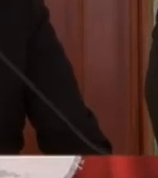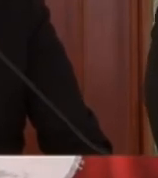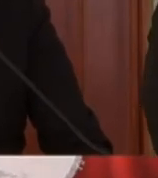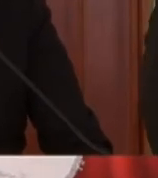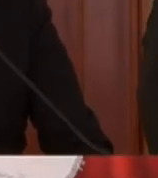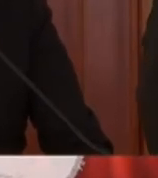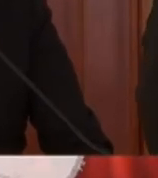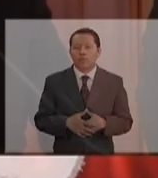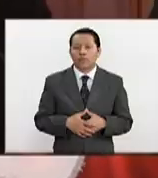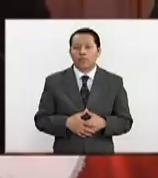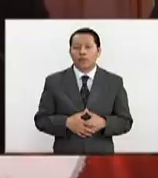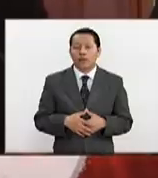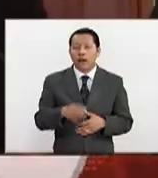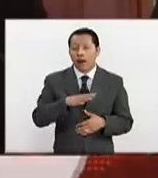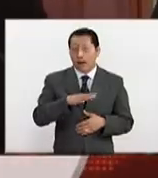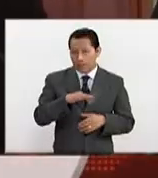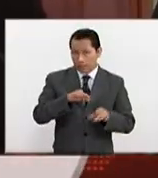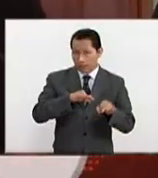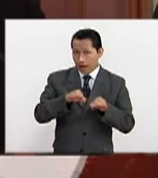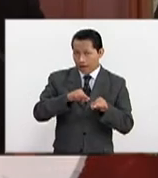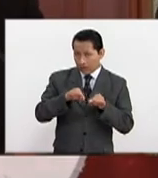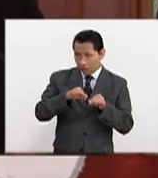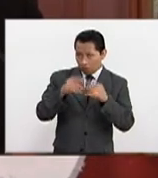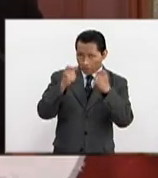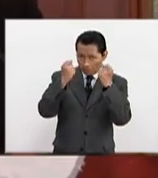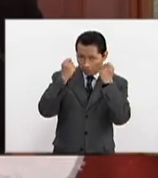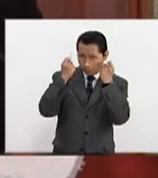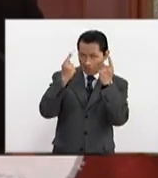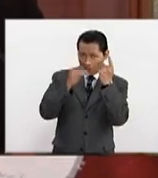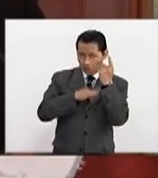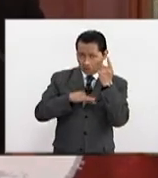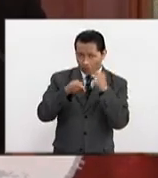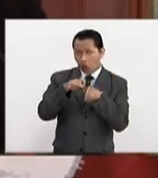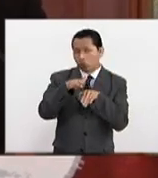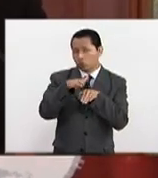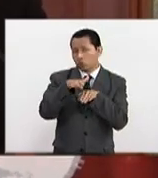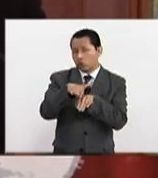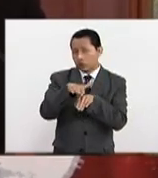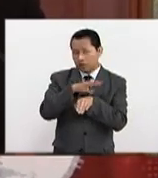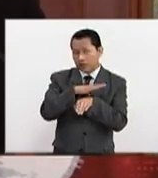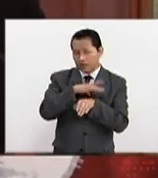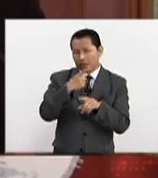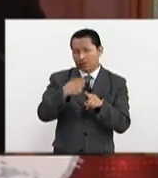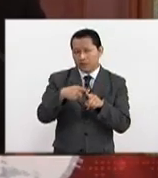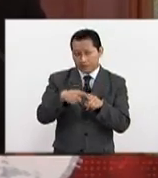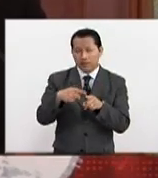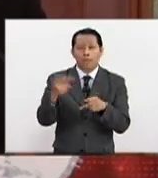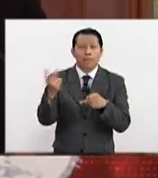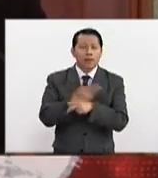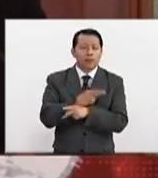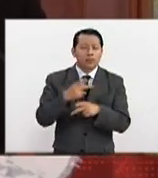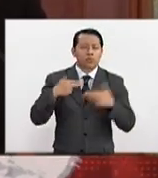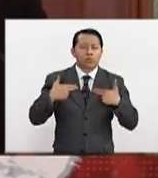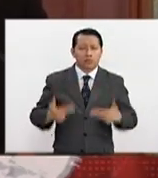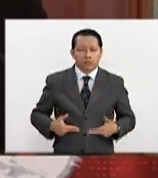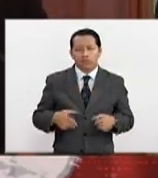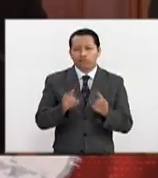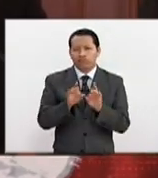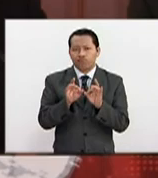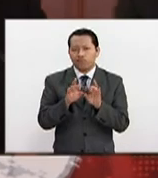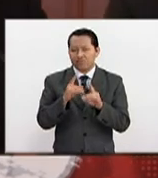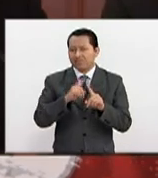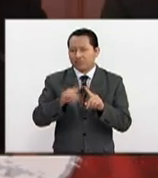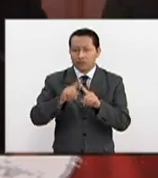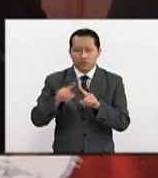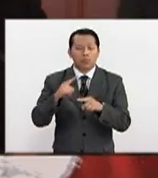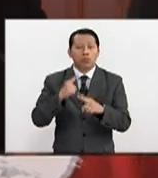el premio por su trabajo para llamar la atención sobre las consecuencias humanitarias catastróficas de cualquier uso